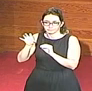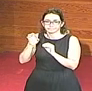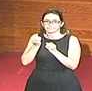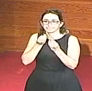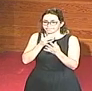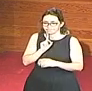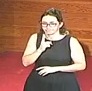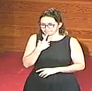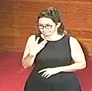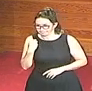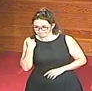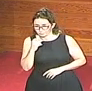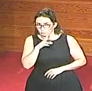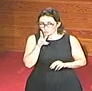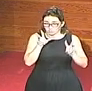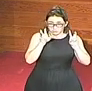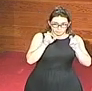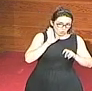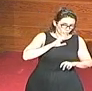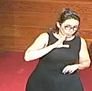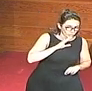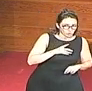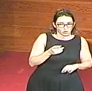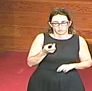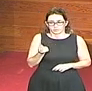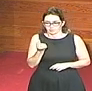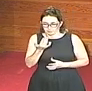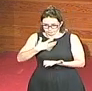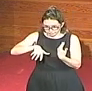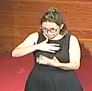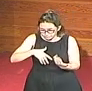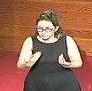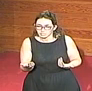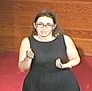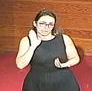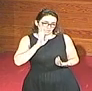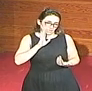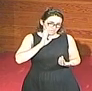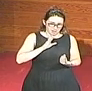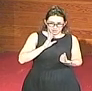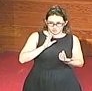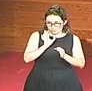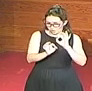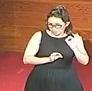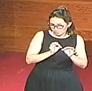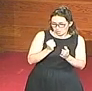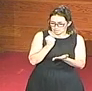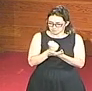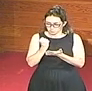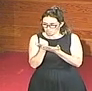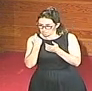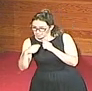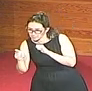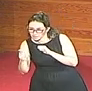muy difícil, ¿no? Corrupción, blanqueo de dinero, crimen organizado, venta de pasaportes, vínculos del gobierno